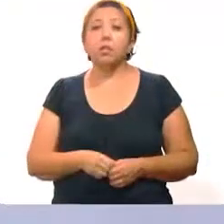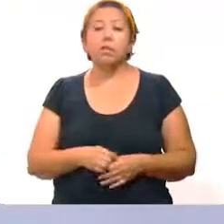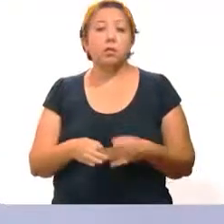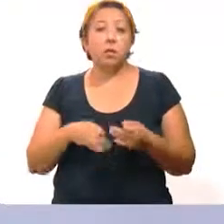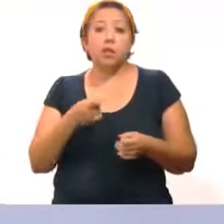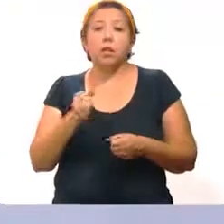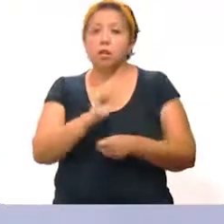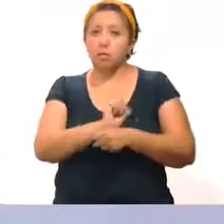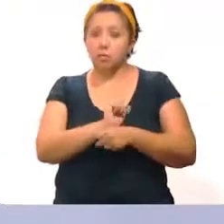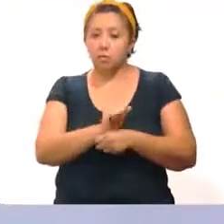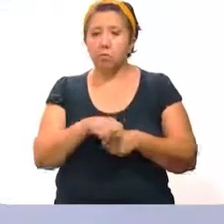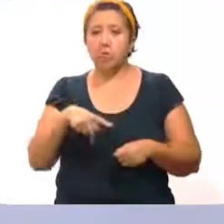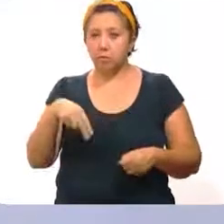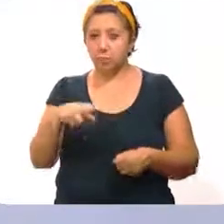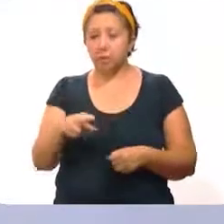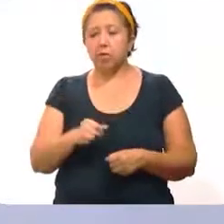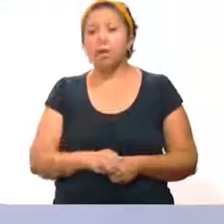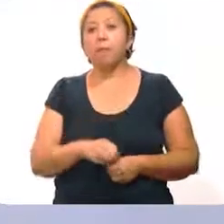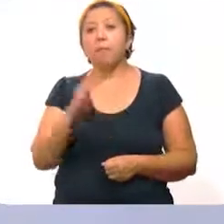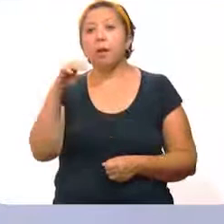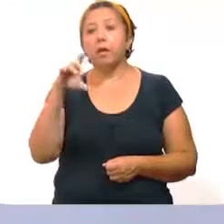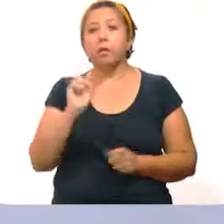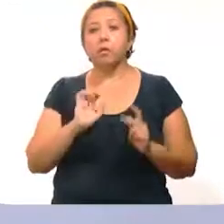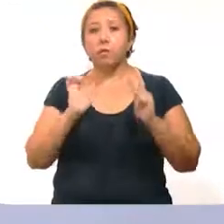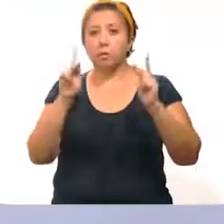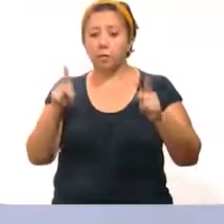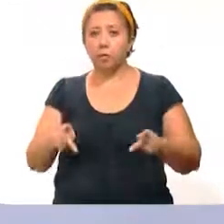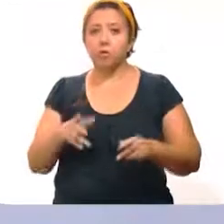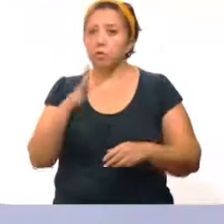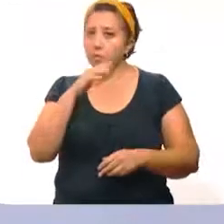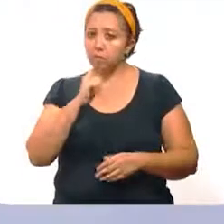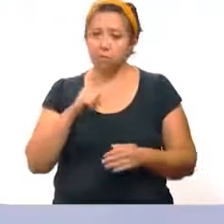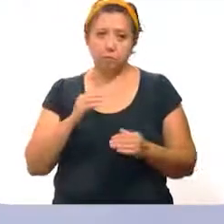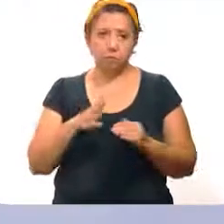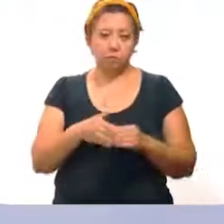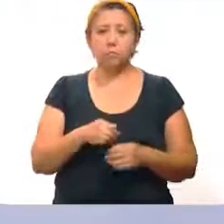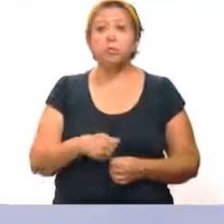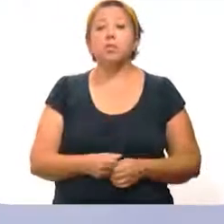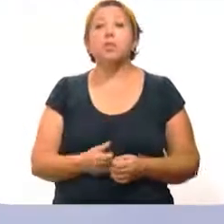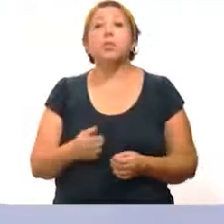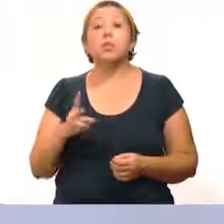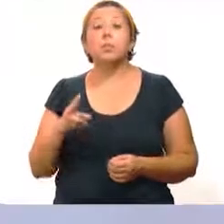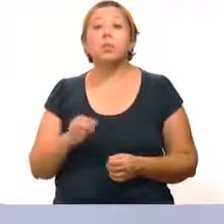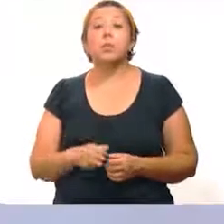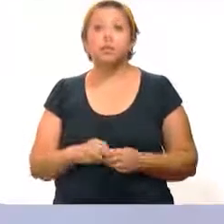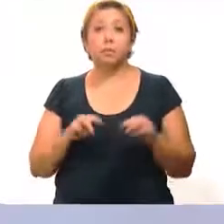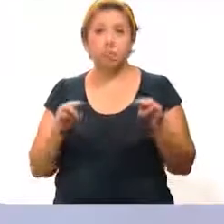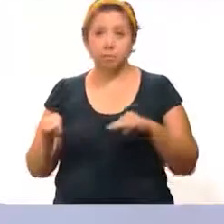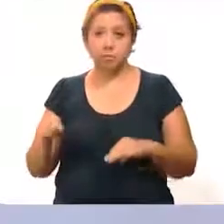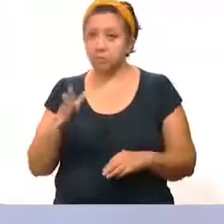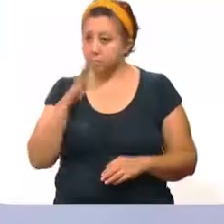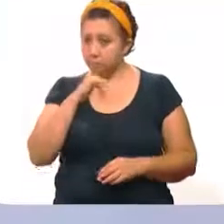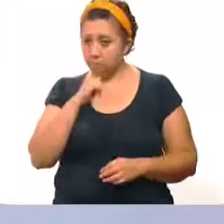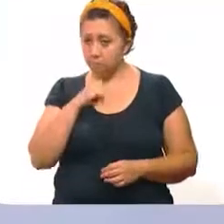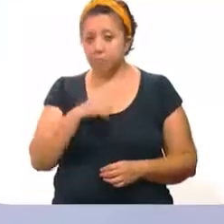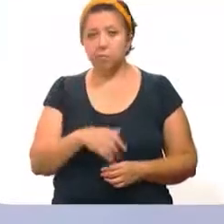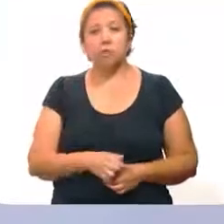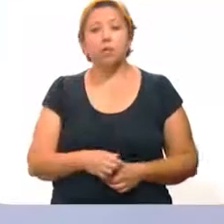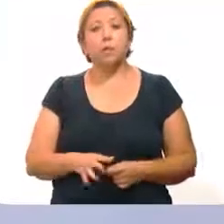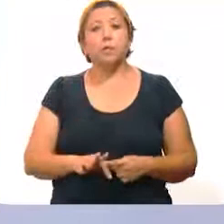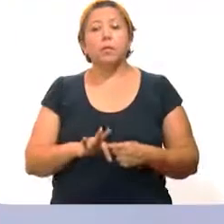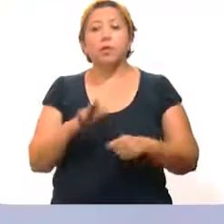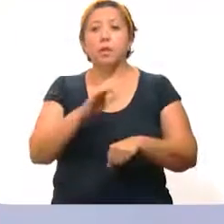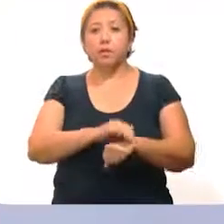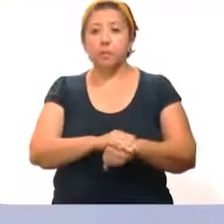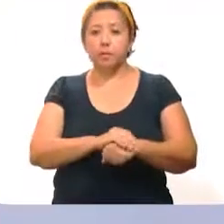vehicular como peatonal, los malecones tradicional e internacional de Progreso, así como el ingreso a la playa. Se reforzará la presencia